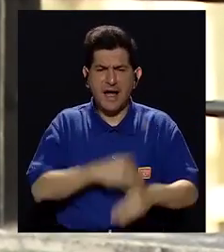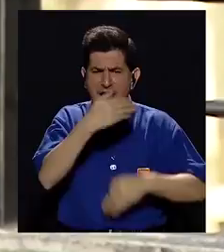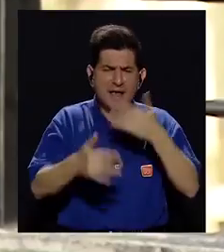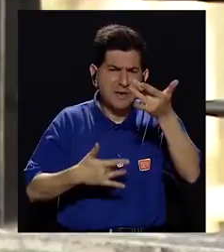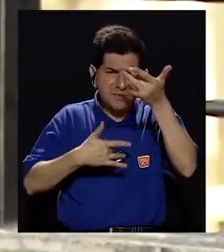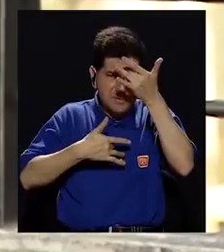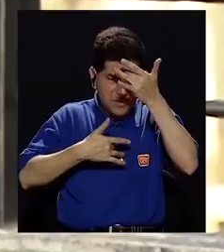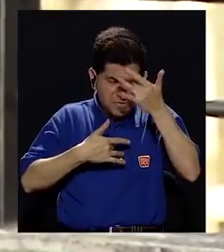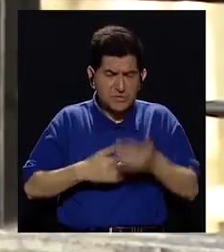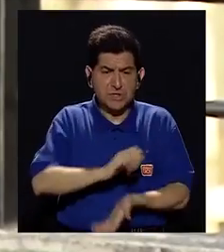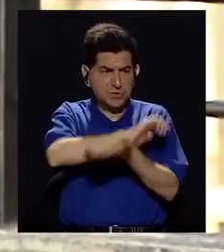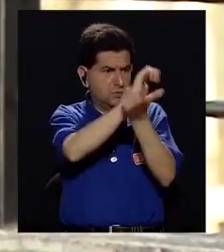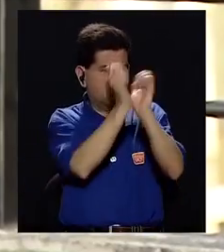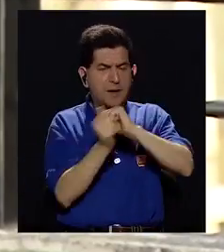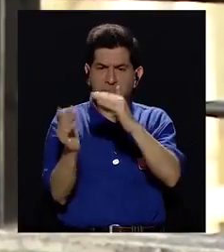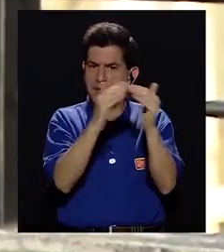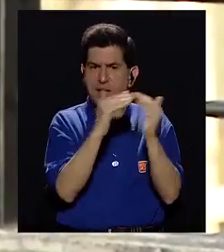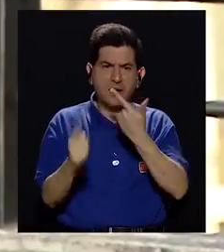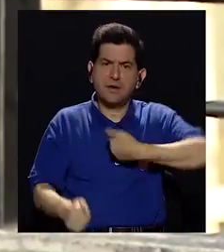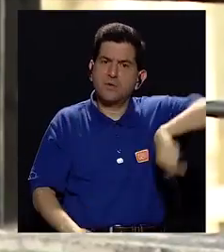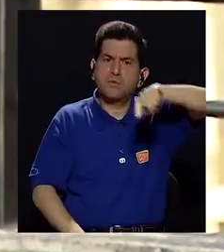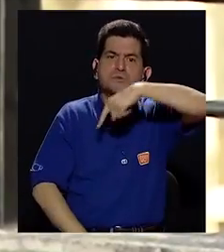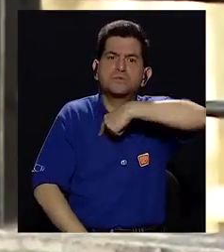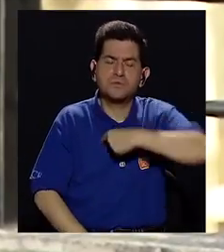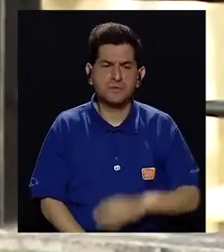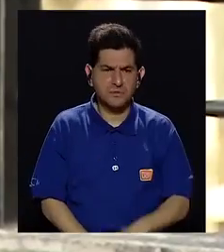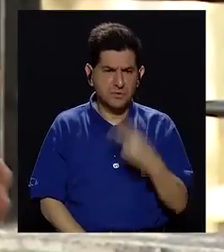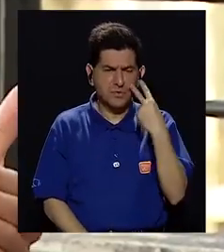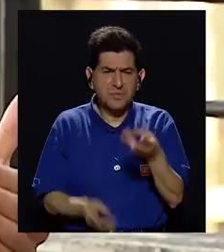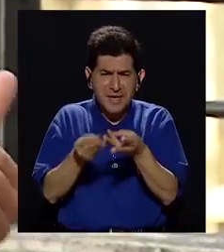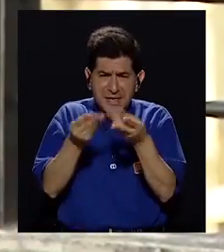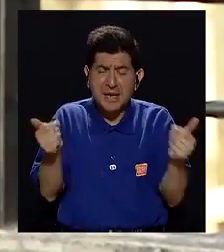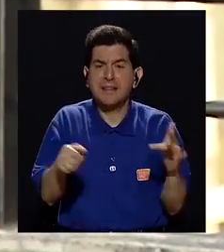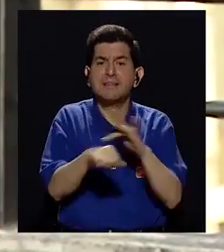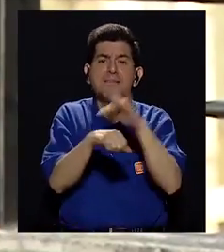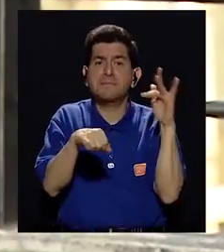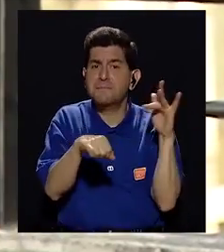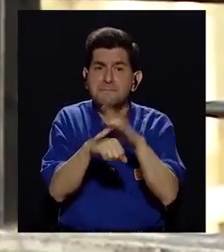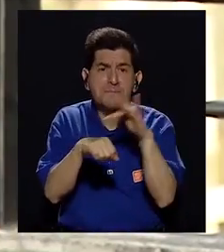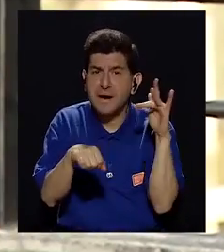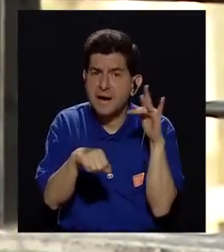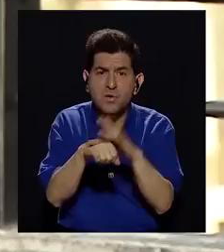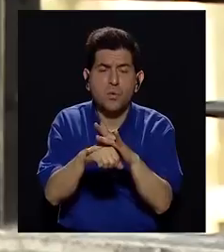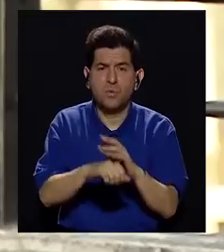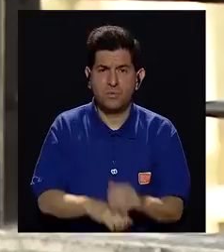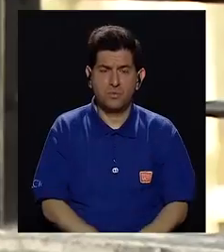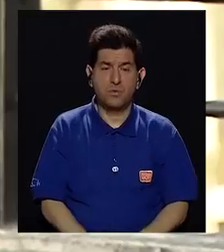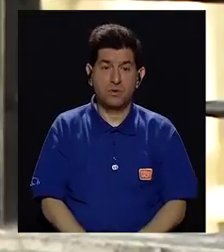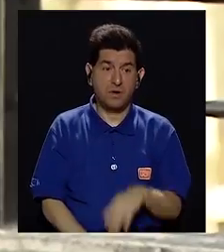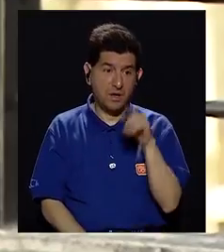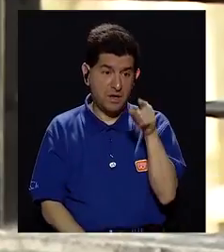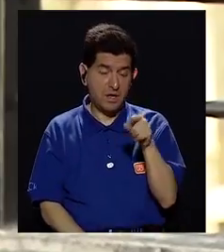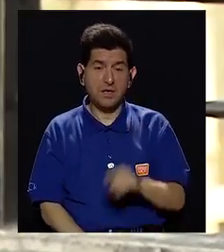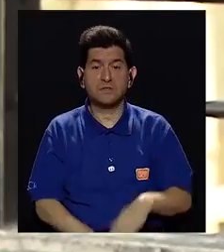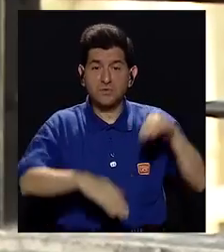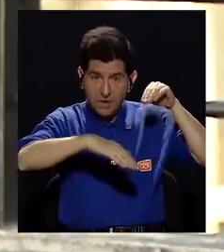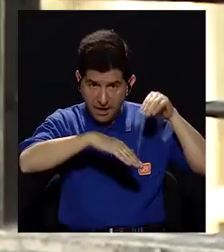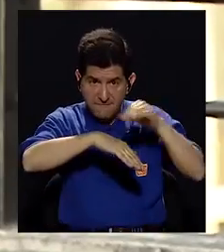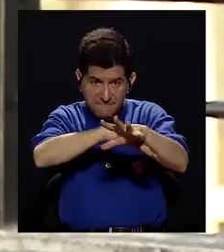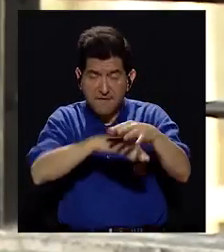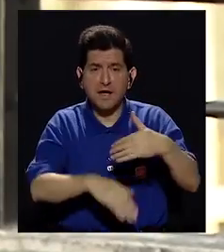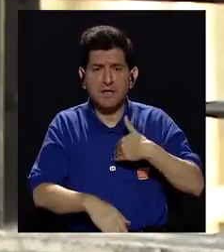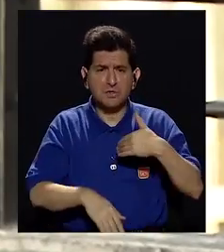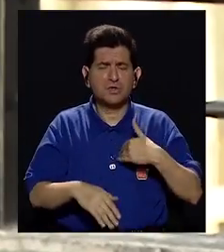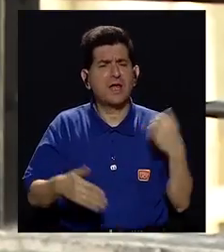cambiando en la población nuestra, entonces vemos desgaste a más temprana edad. Y eso es secuela de